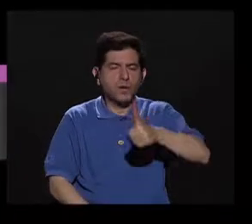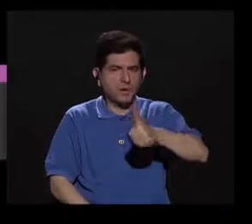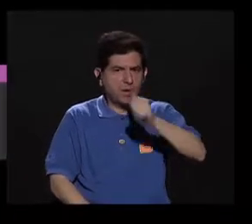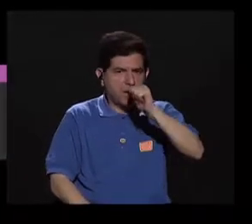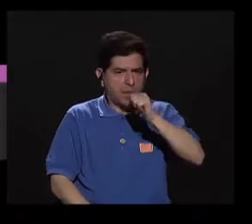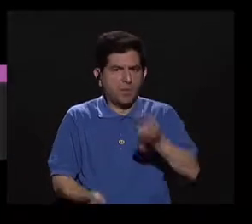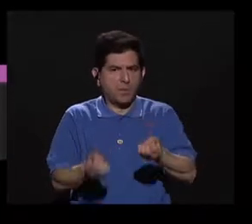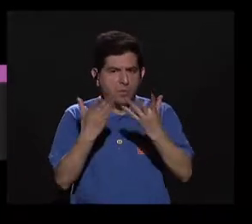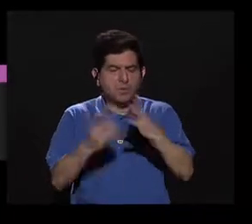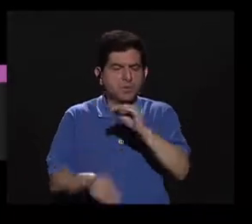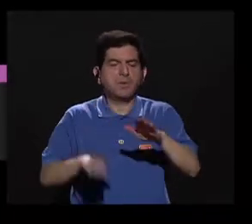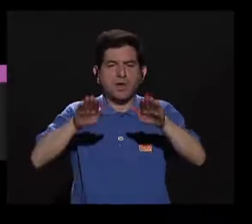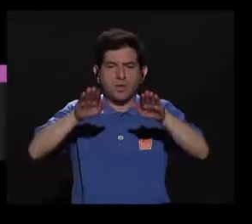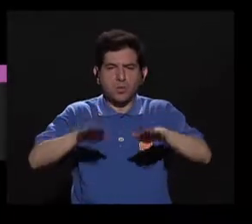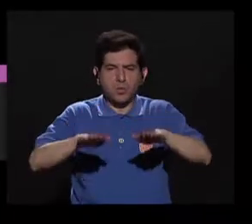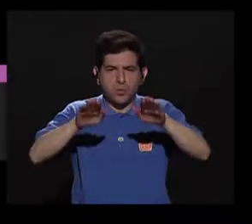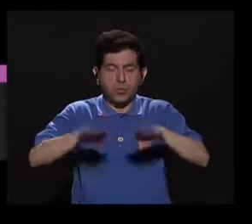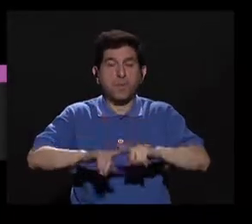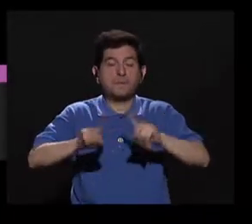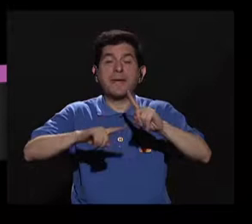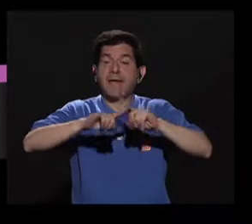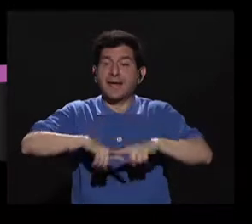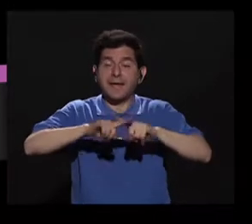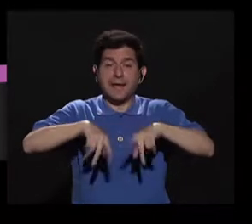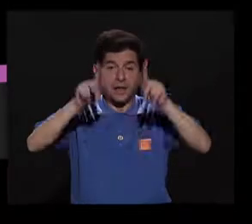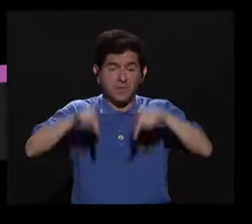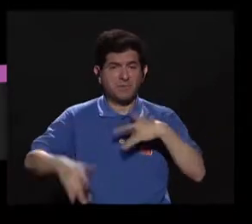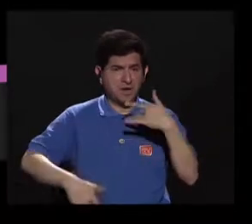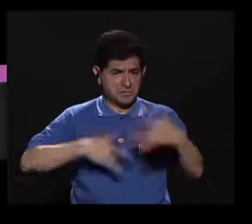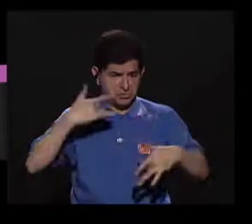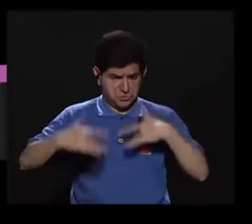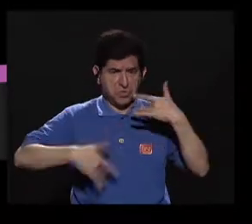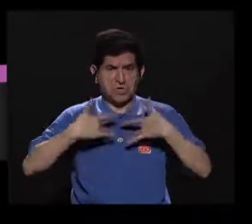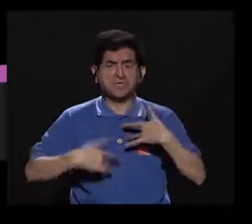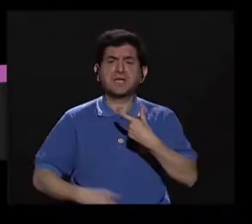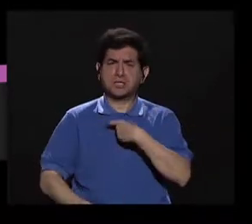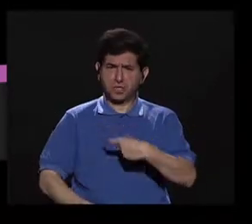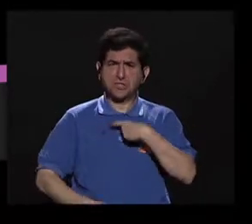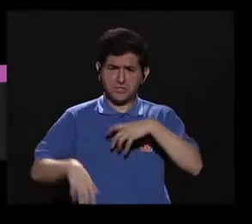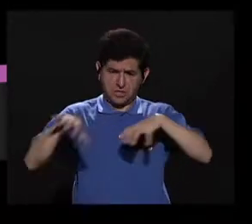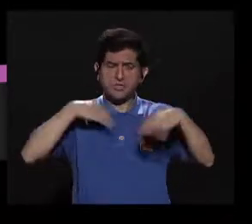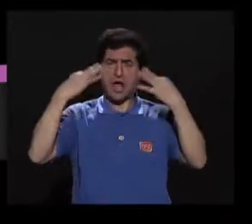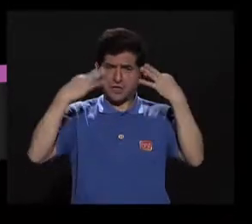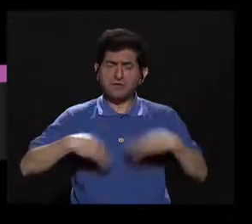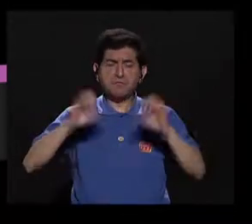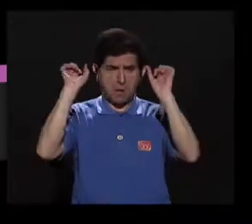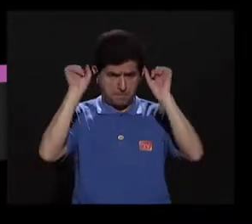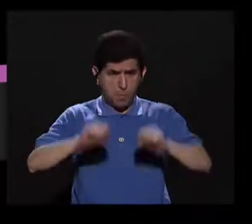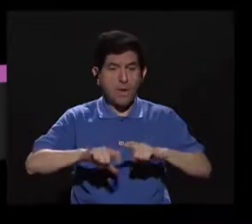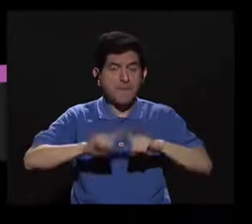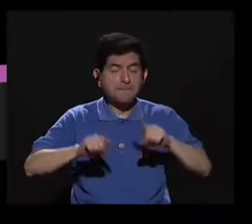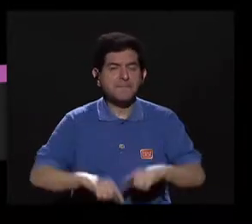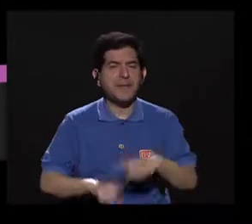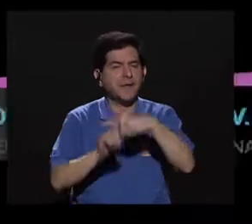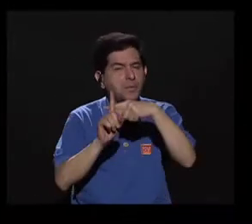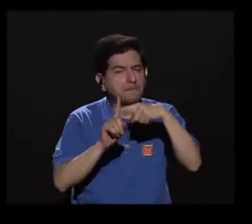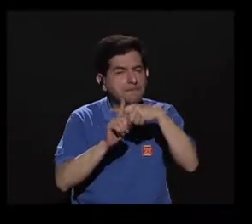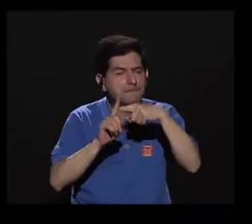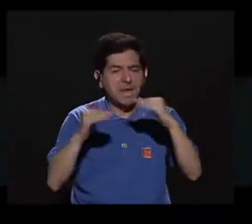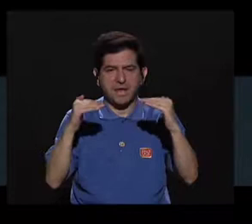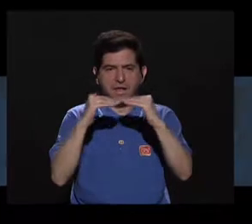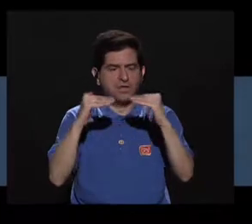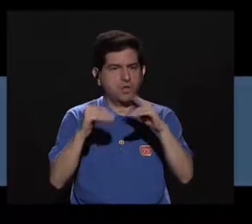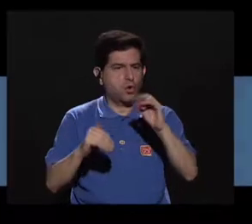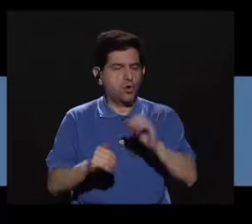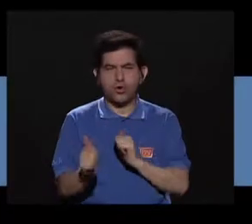hidratación abundante y el reposo. Pero depende, si la persona se siente con deseo de hacer actividad física, puede hacerlo, pero